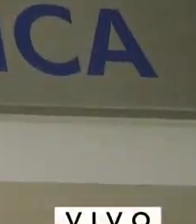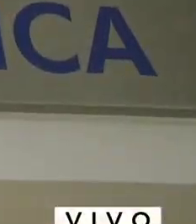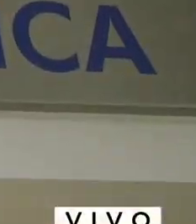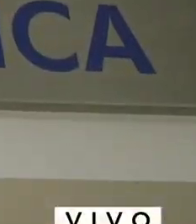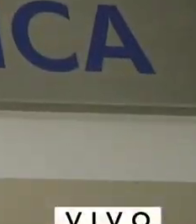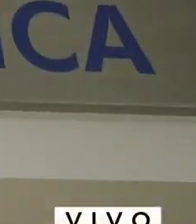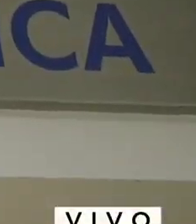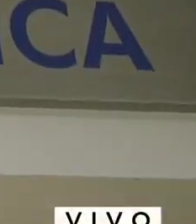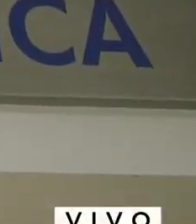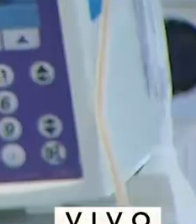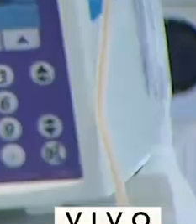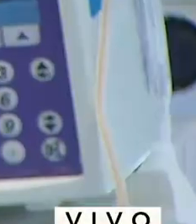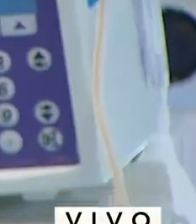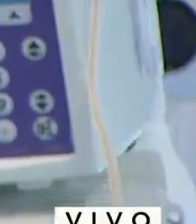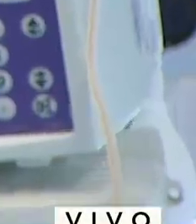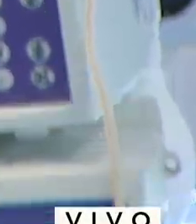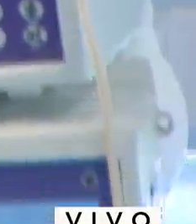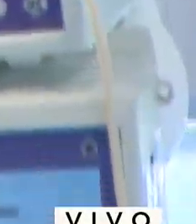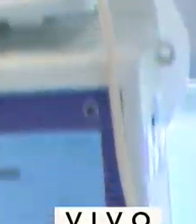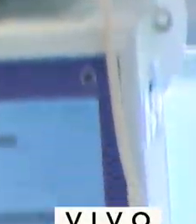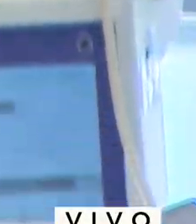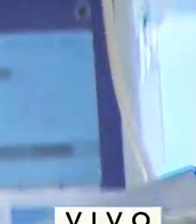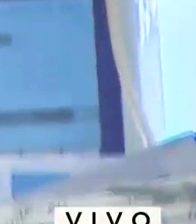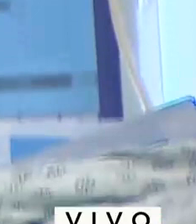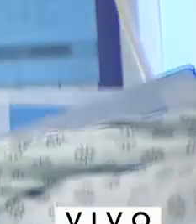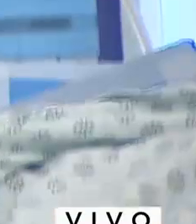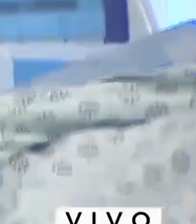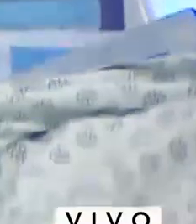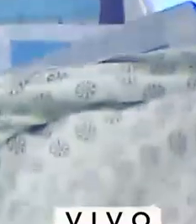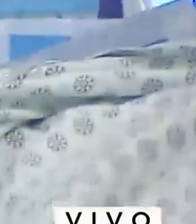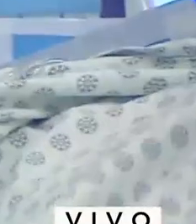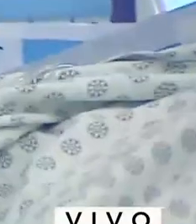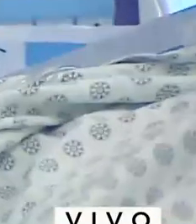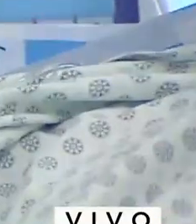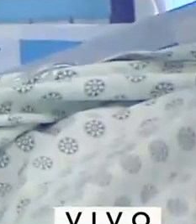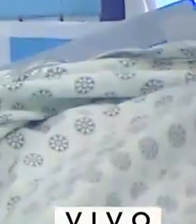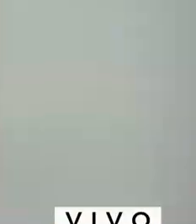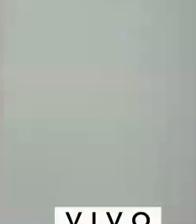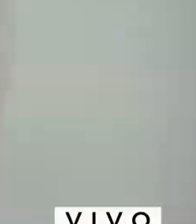Ciencias a propósito de la vacuna que ayer fue aprobada de Pfizer, y es por eso que